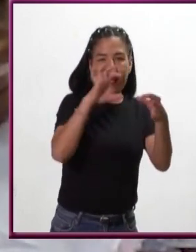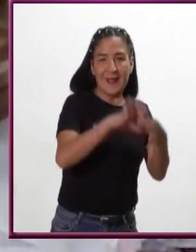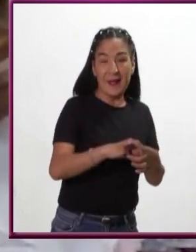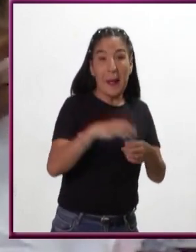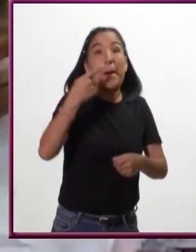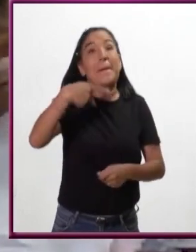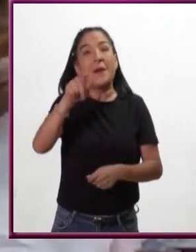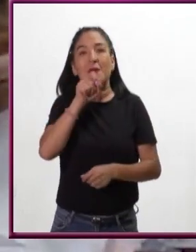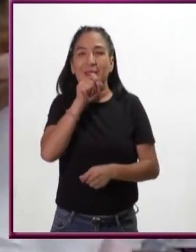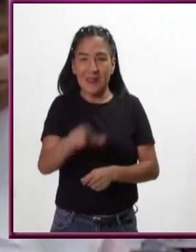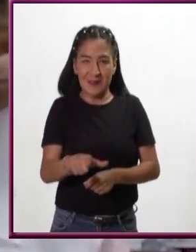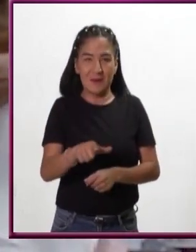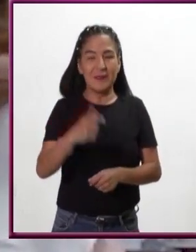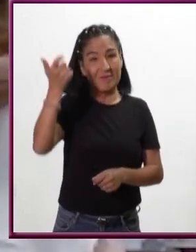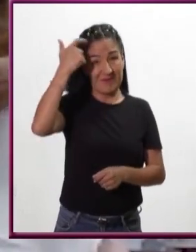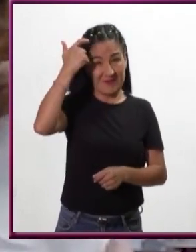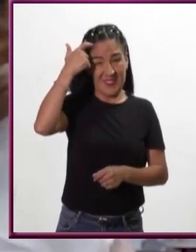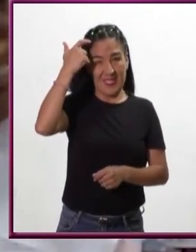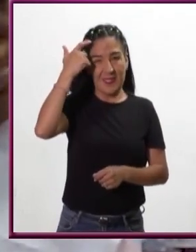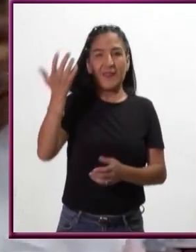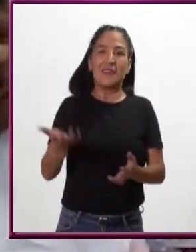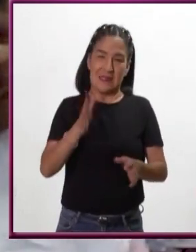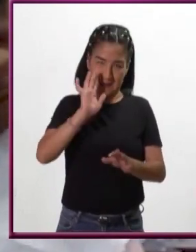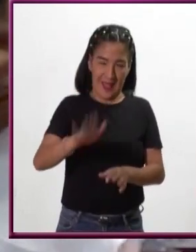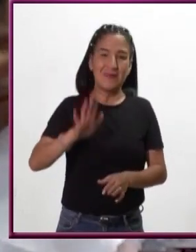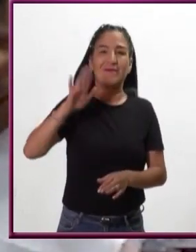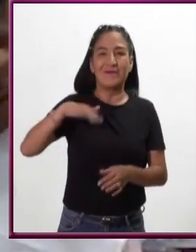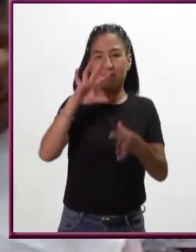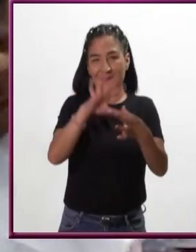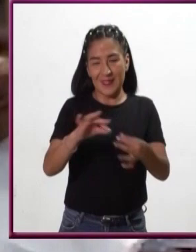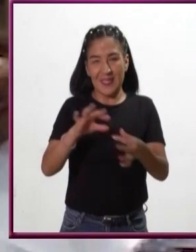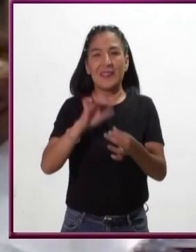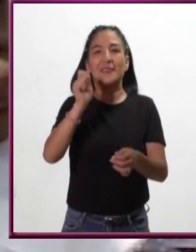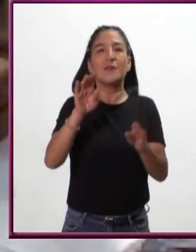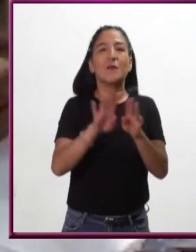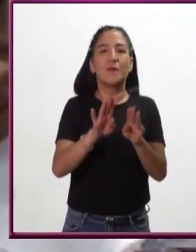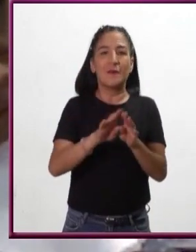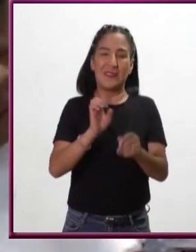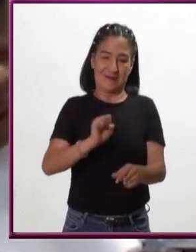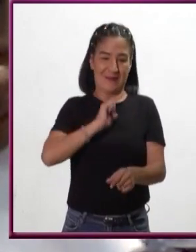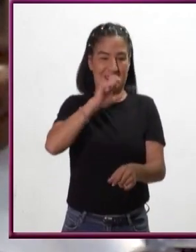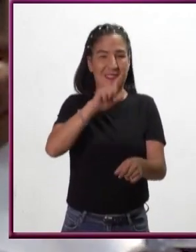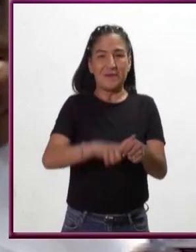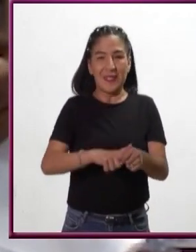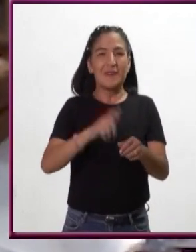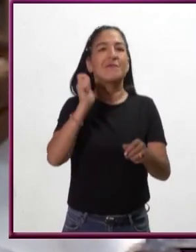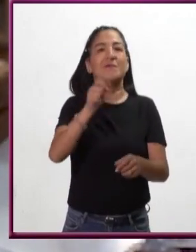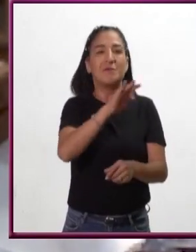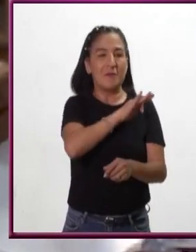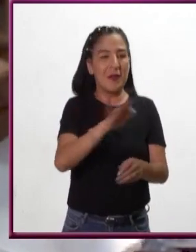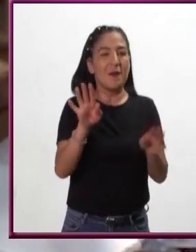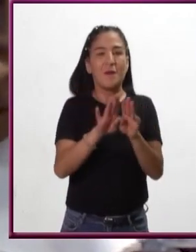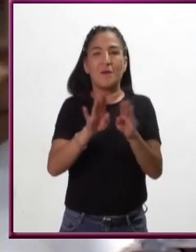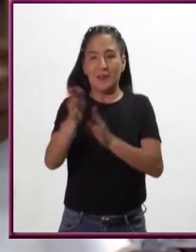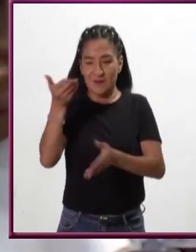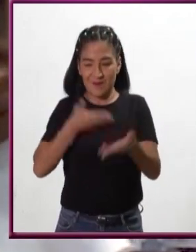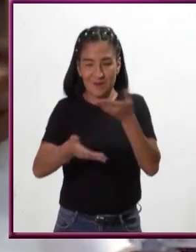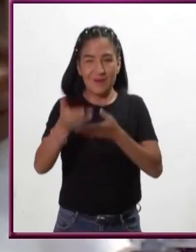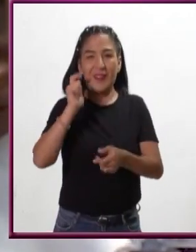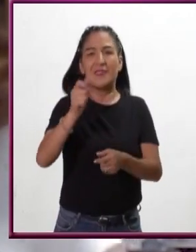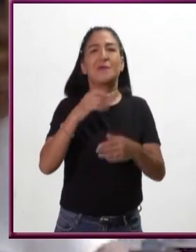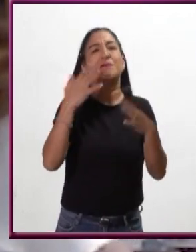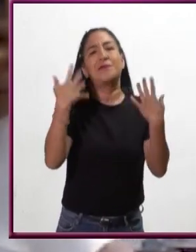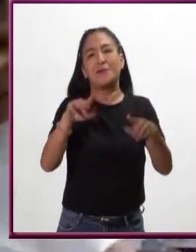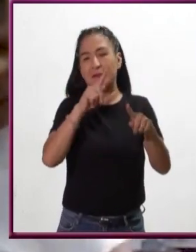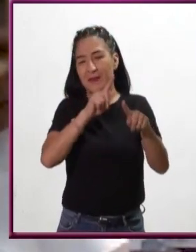1, pero además el cerebro, pues ya dijimos que es tan especializado que es capaz de codificar